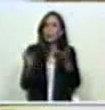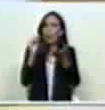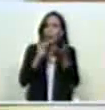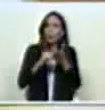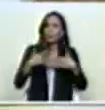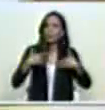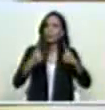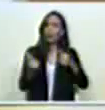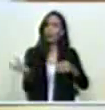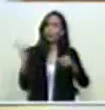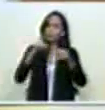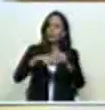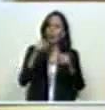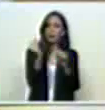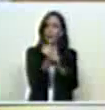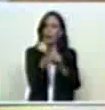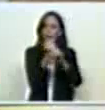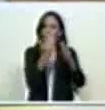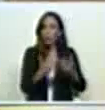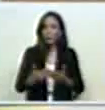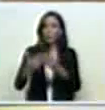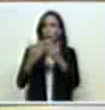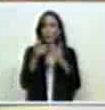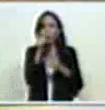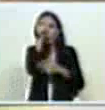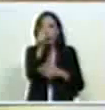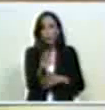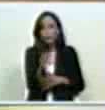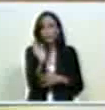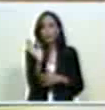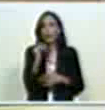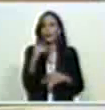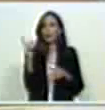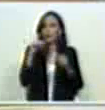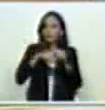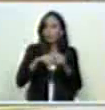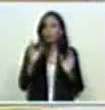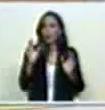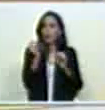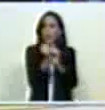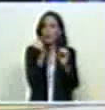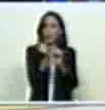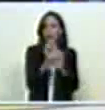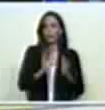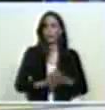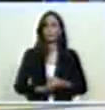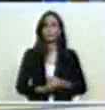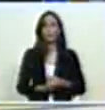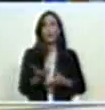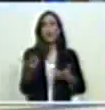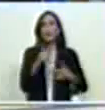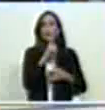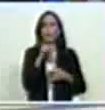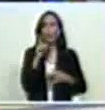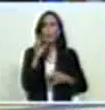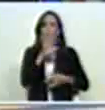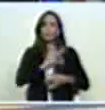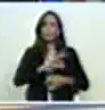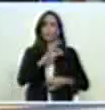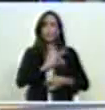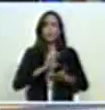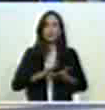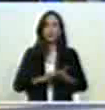reintegre al trabajo y al estudio como gente útil de la sociedad eso se llama socialismo